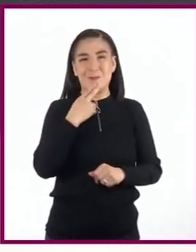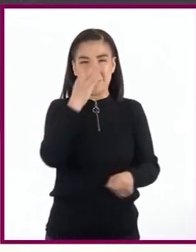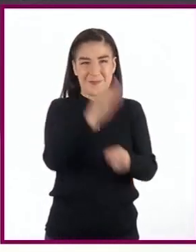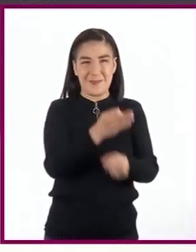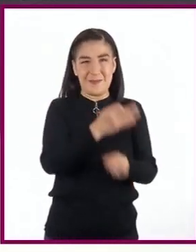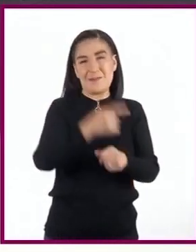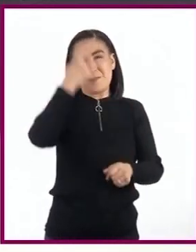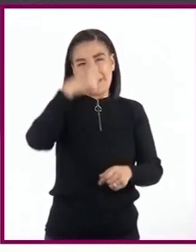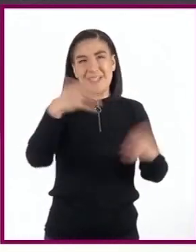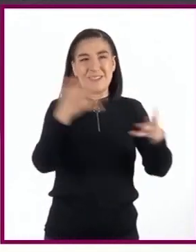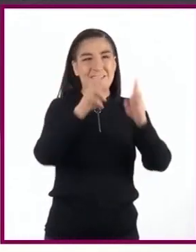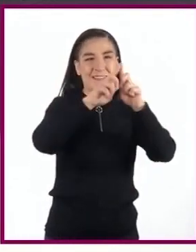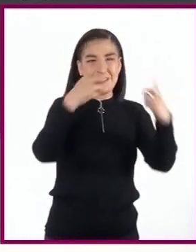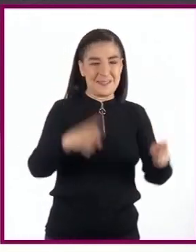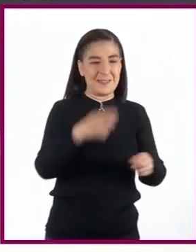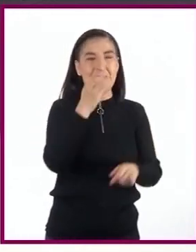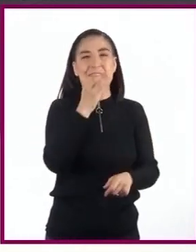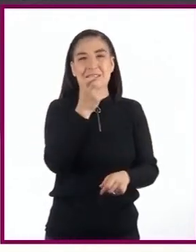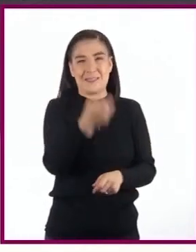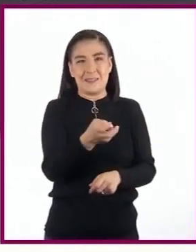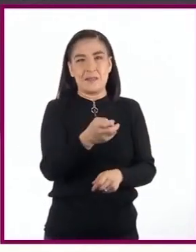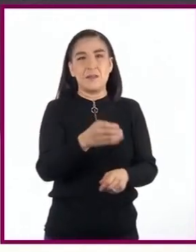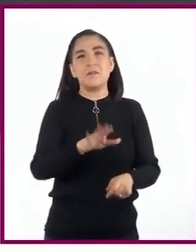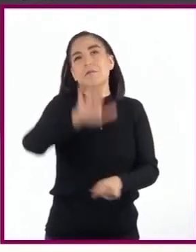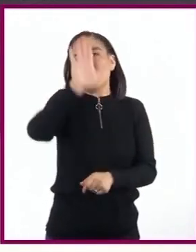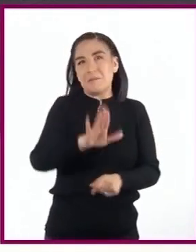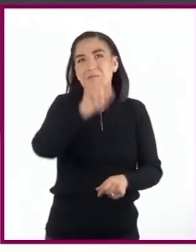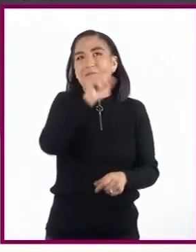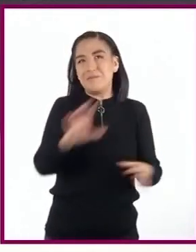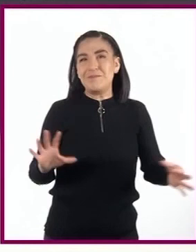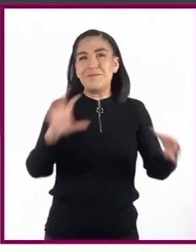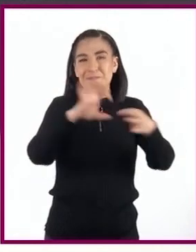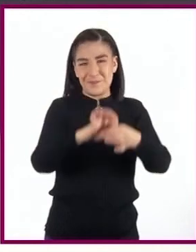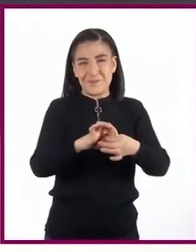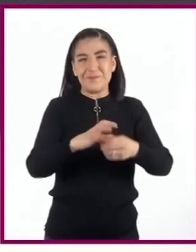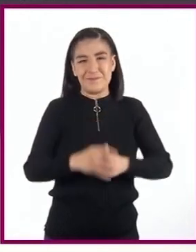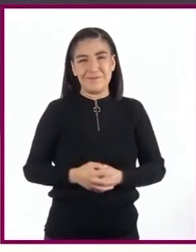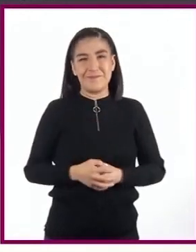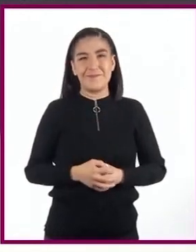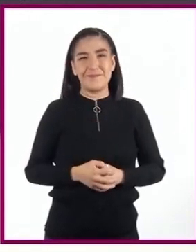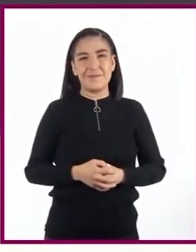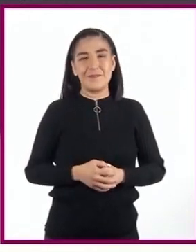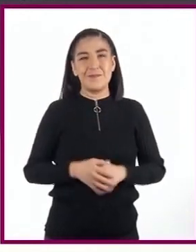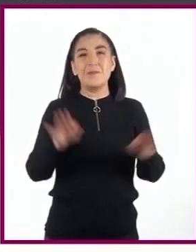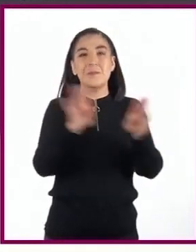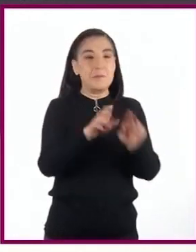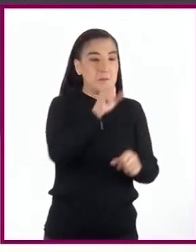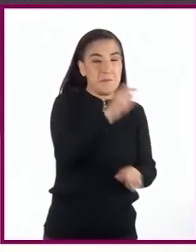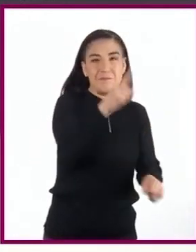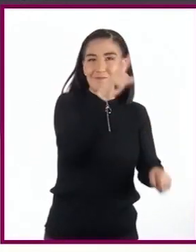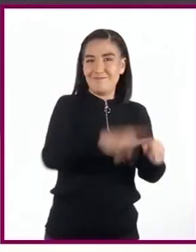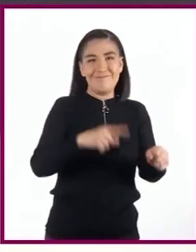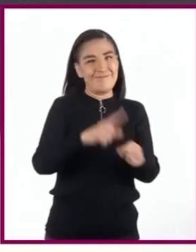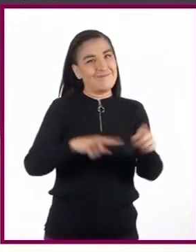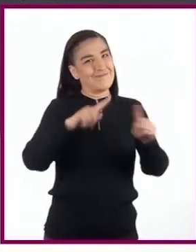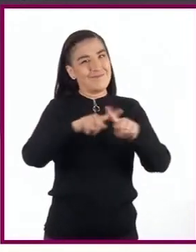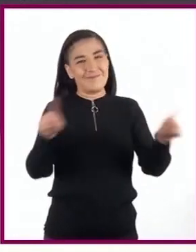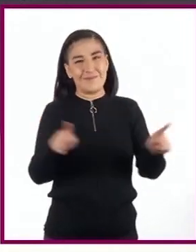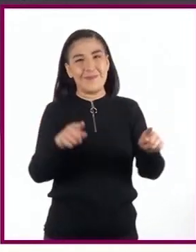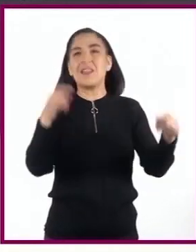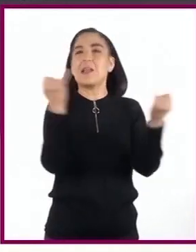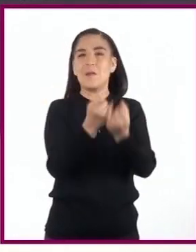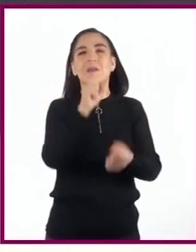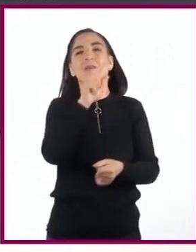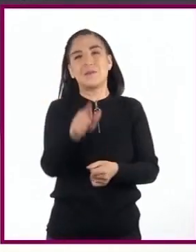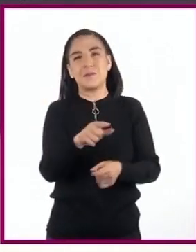para el desarrollo de cada criterio se parecen entre sí, ya que no tienen el mismo color y no comparten